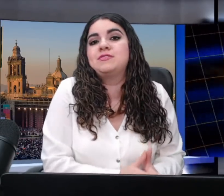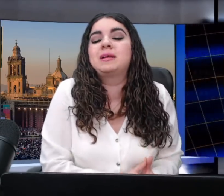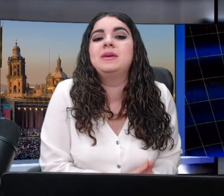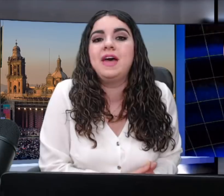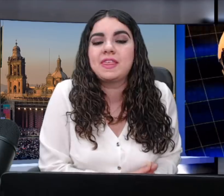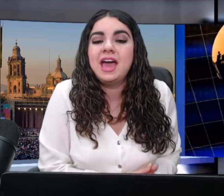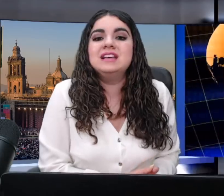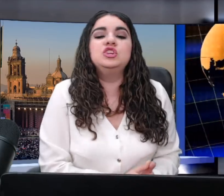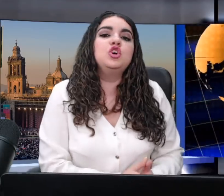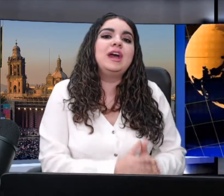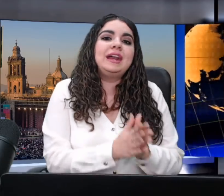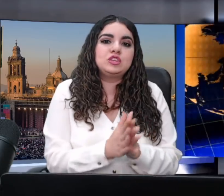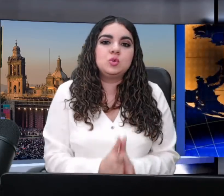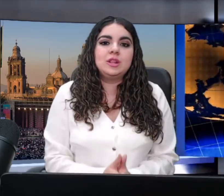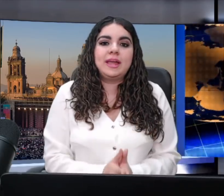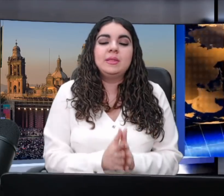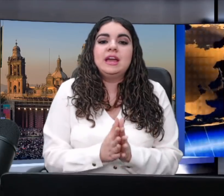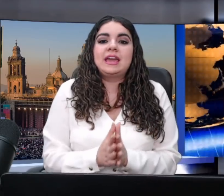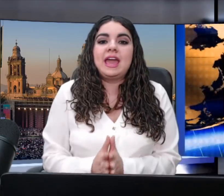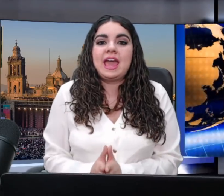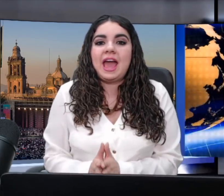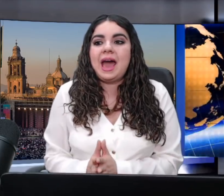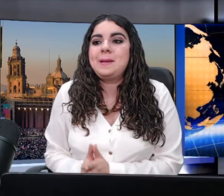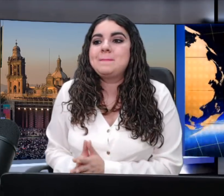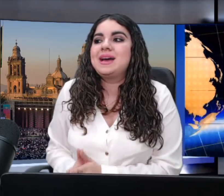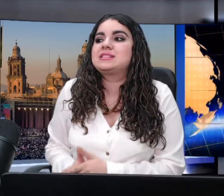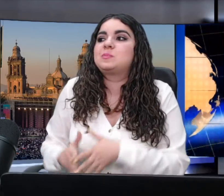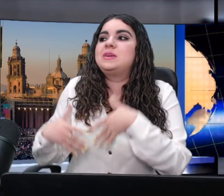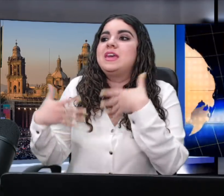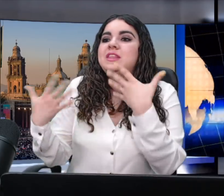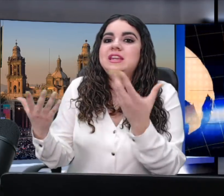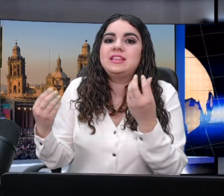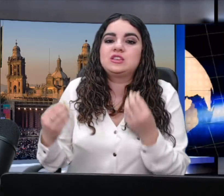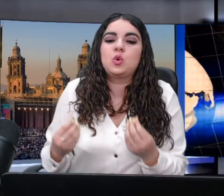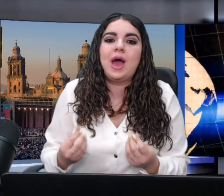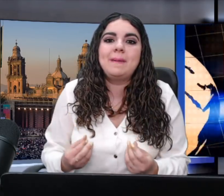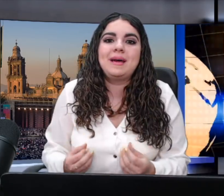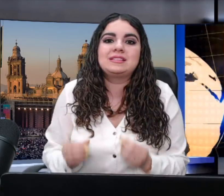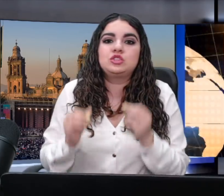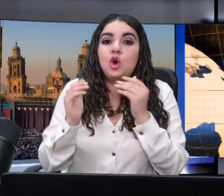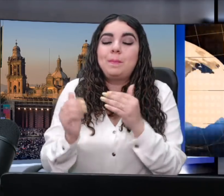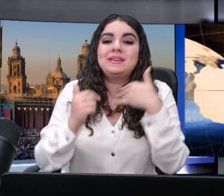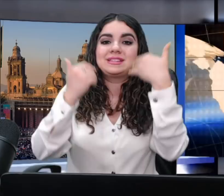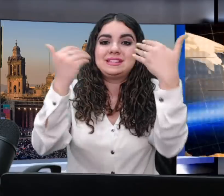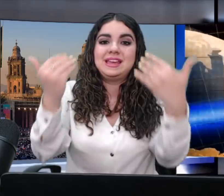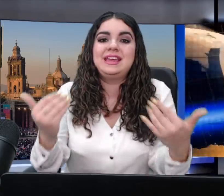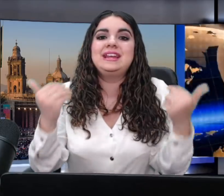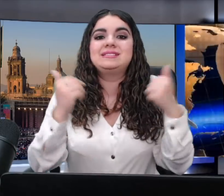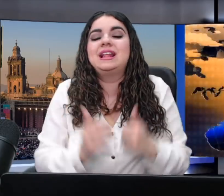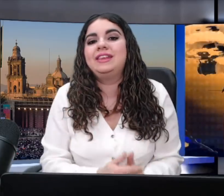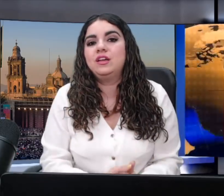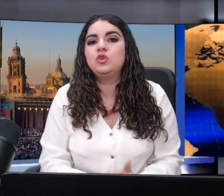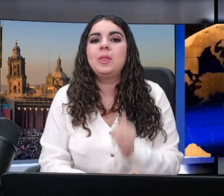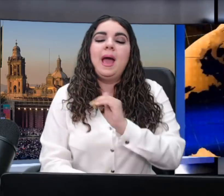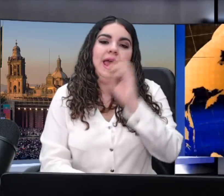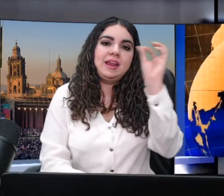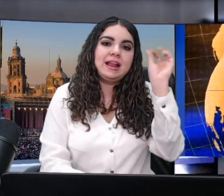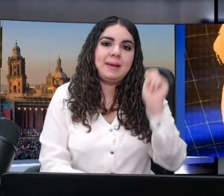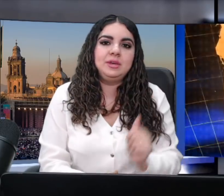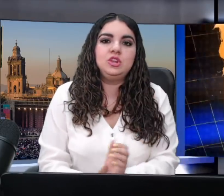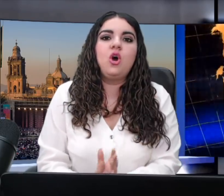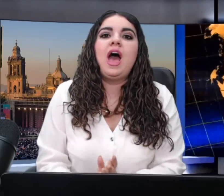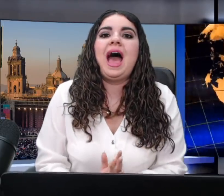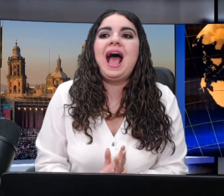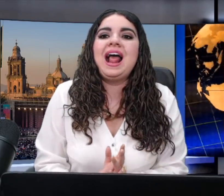esta enfermedad, sino que resulta que hay más piedritas o hay más topes que seguir saltando en